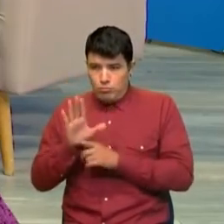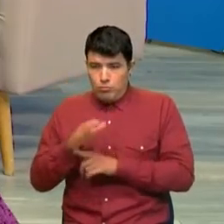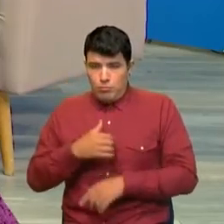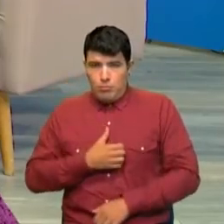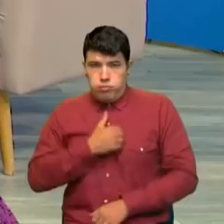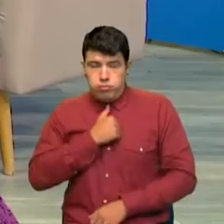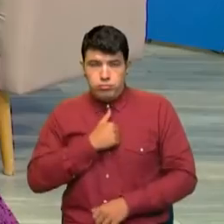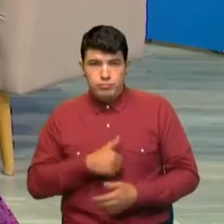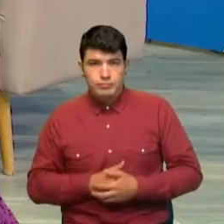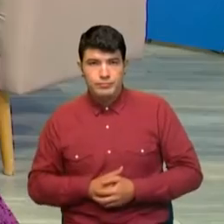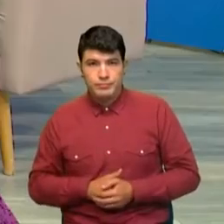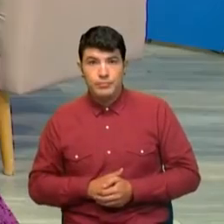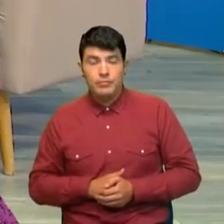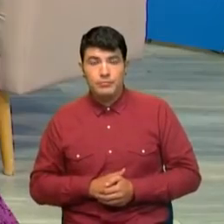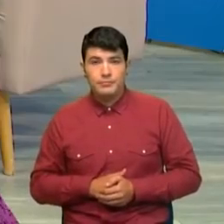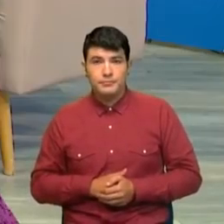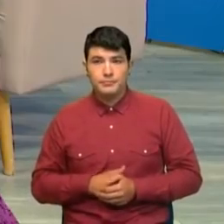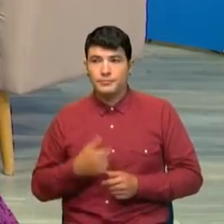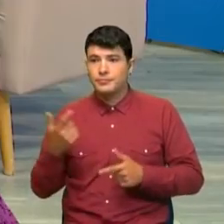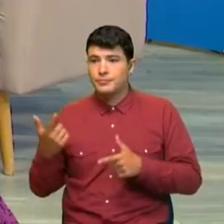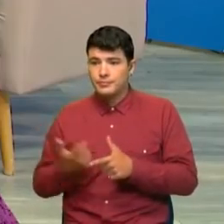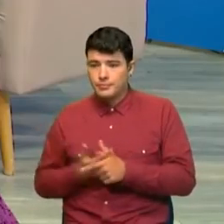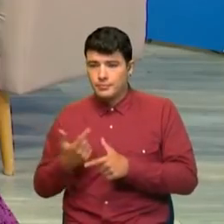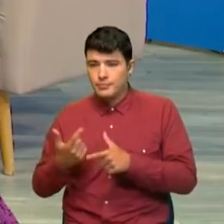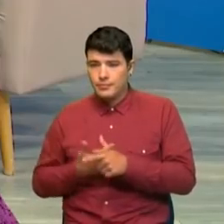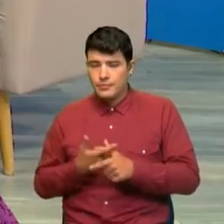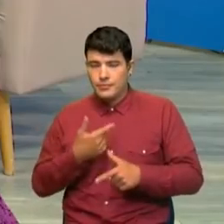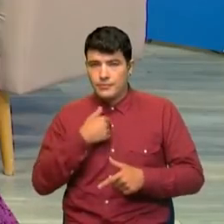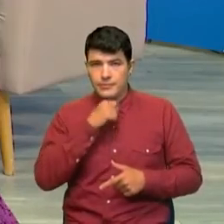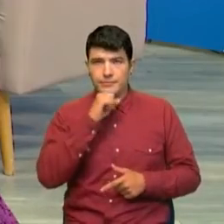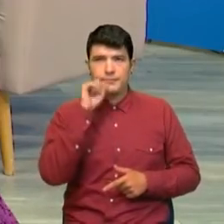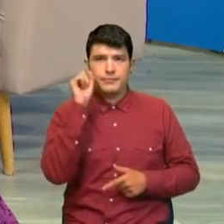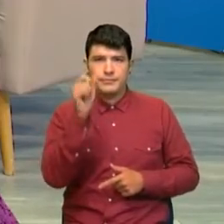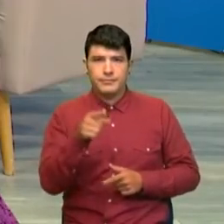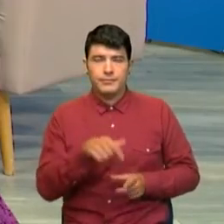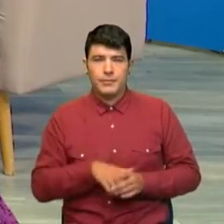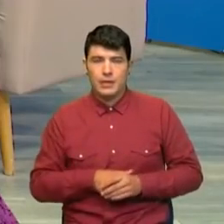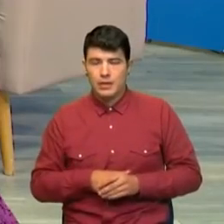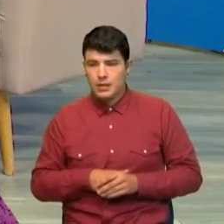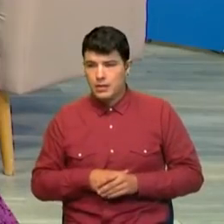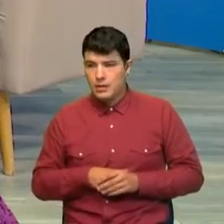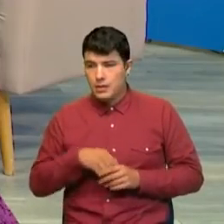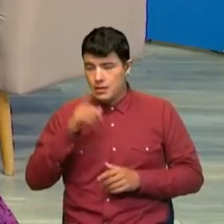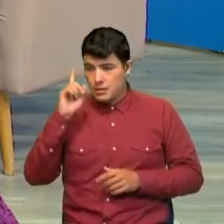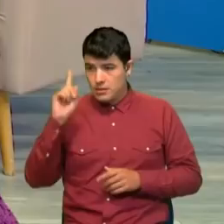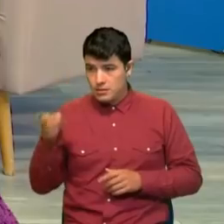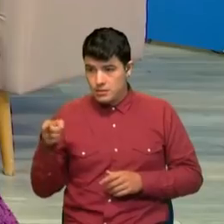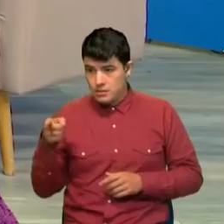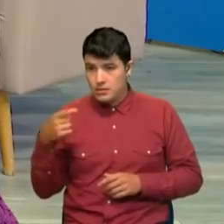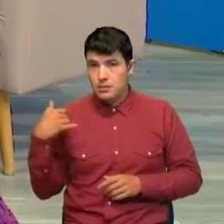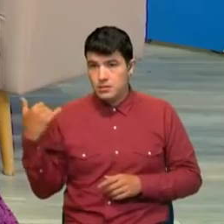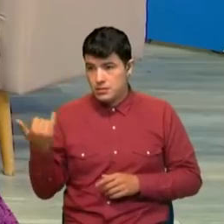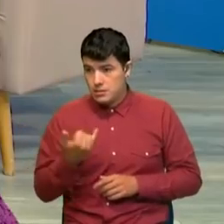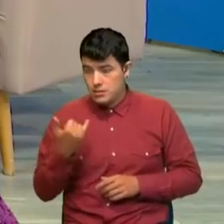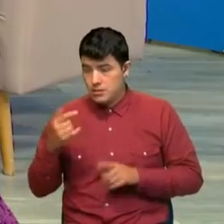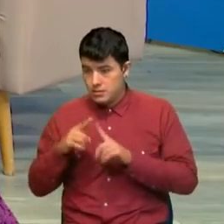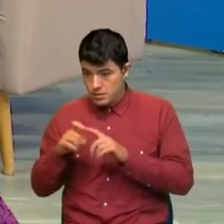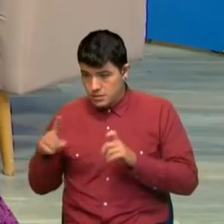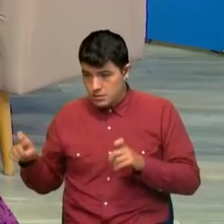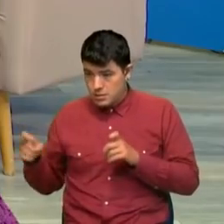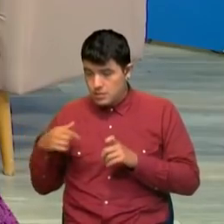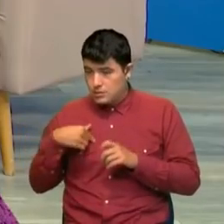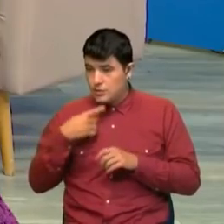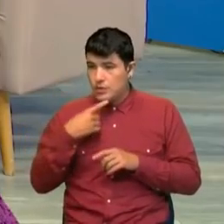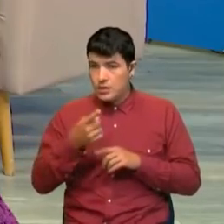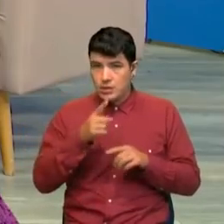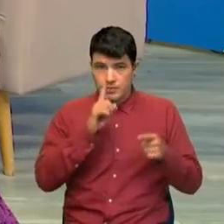civil. Y entonces yo la pregunta es, de los bienes que ya le digo,